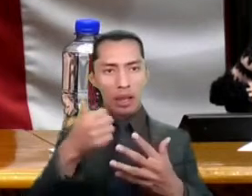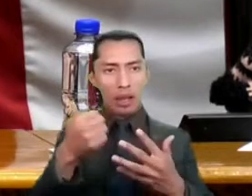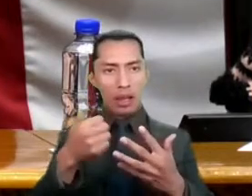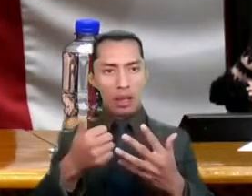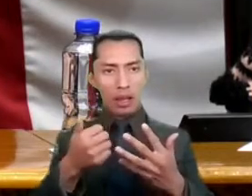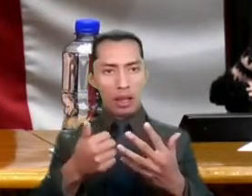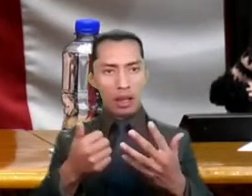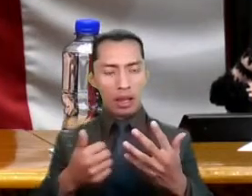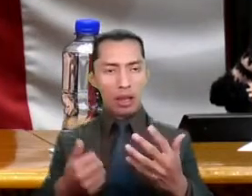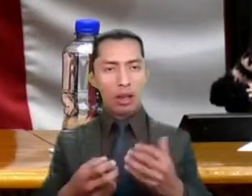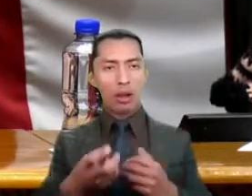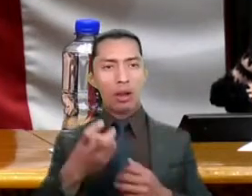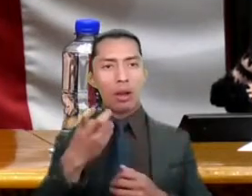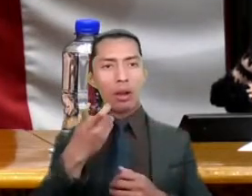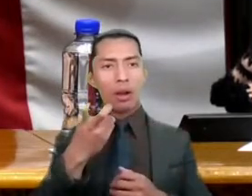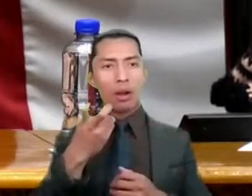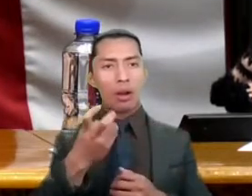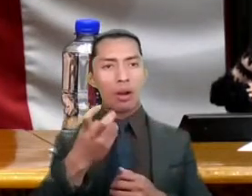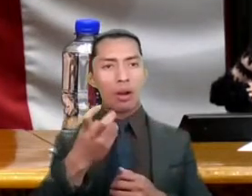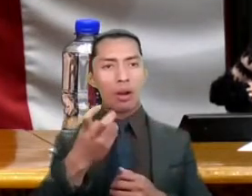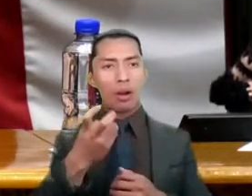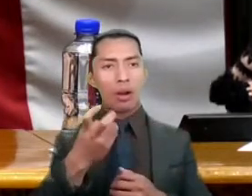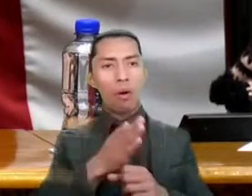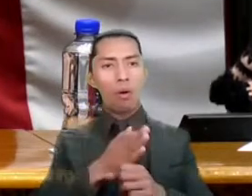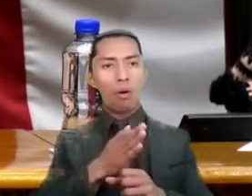lo tanto,